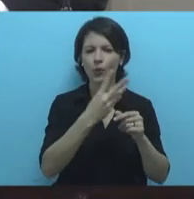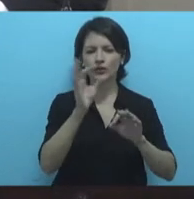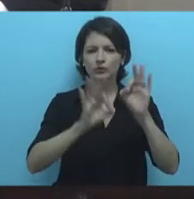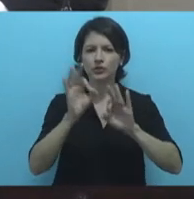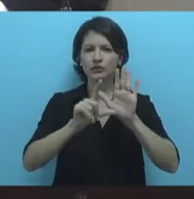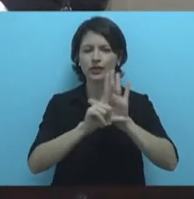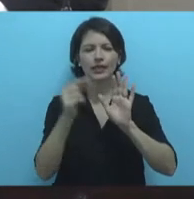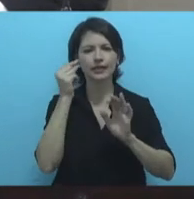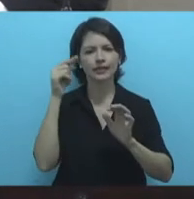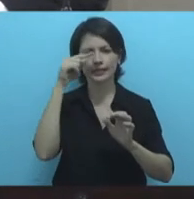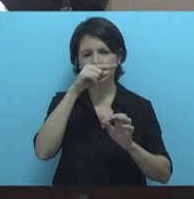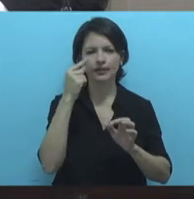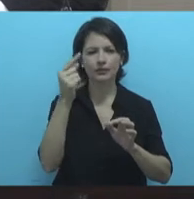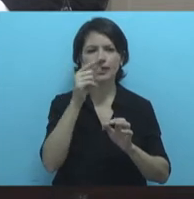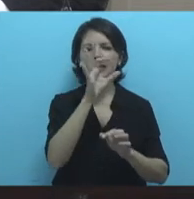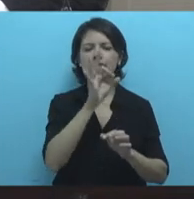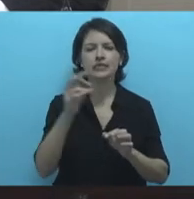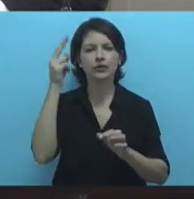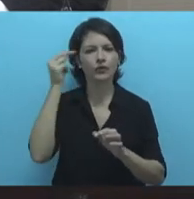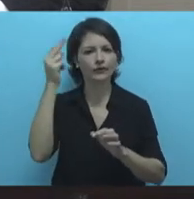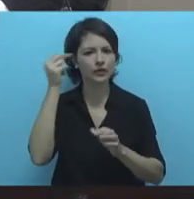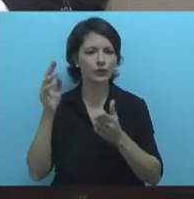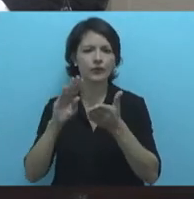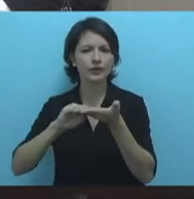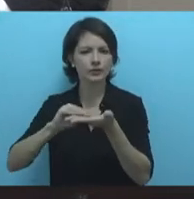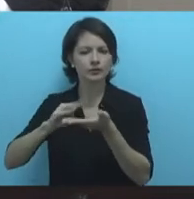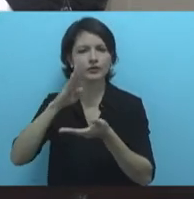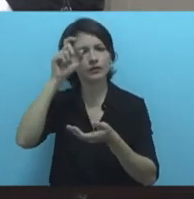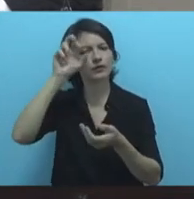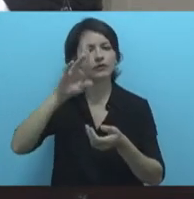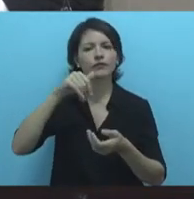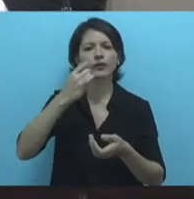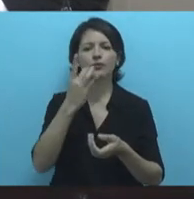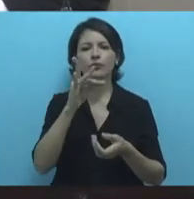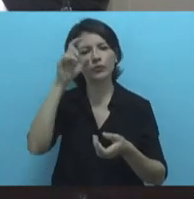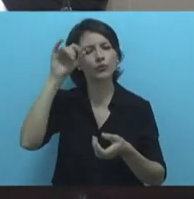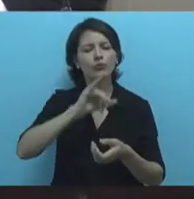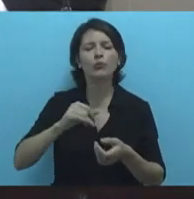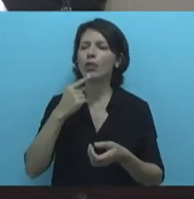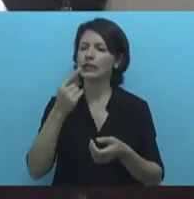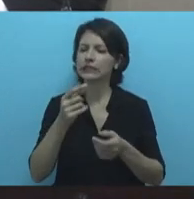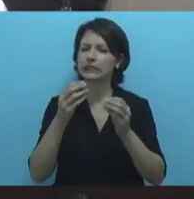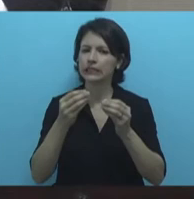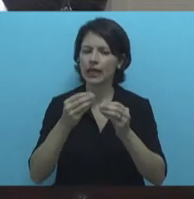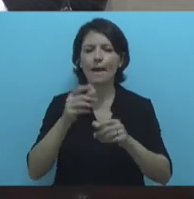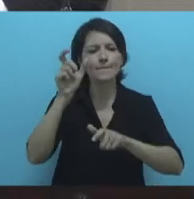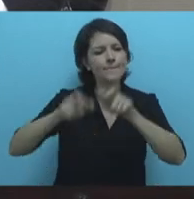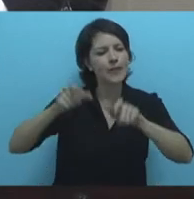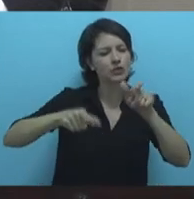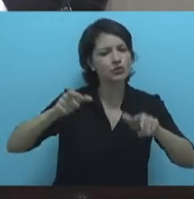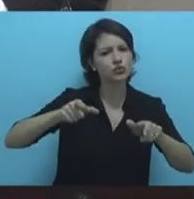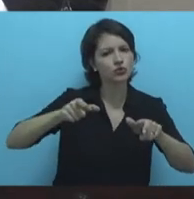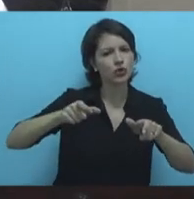37 mil 099 del señor diputado bermúdez por el cual se establece que toda persona física o jurídica que no sea parte de un pleito